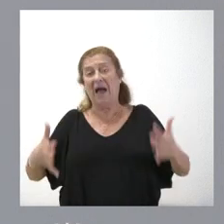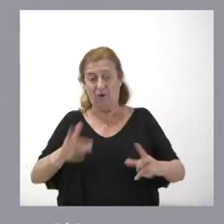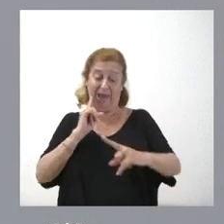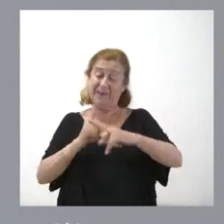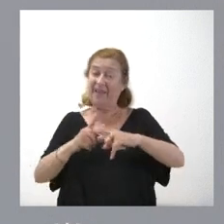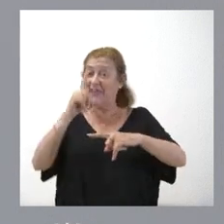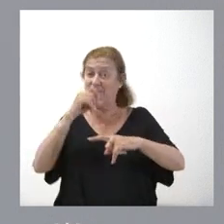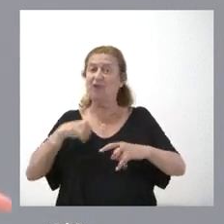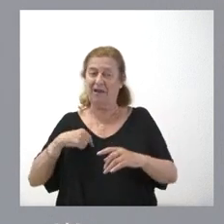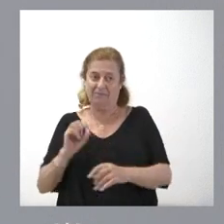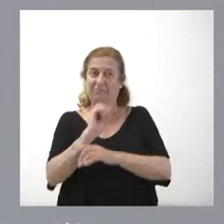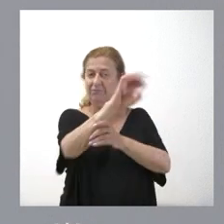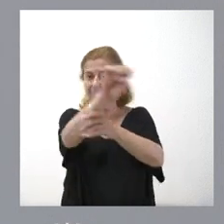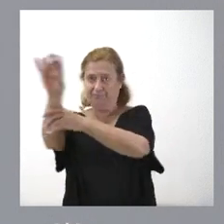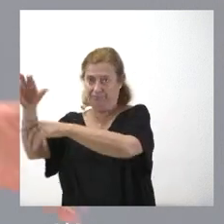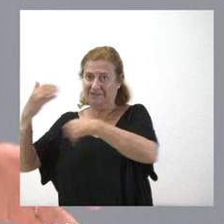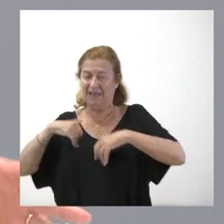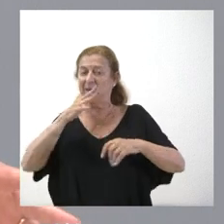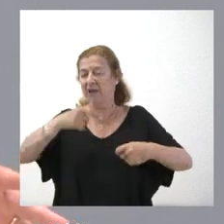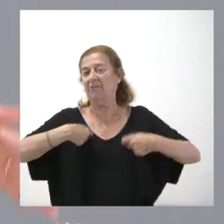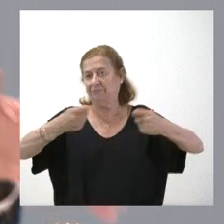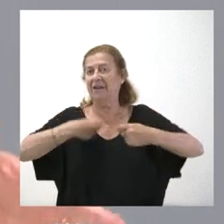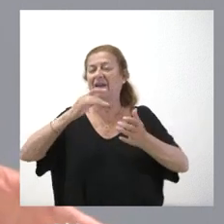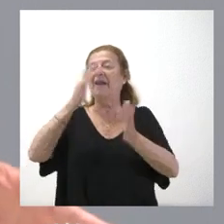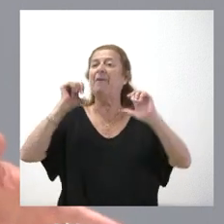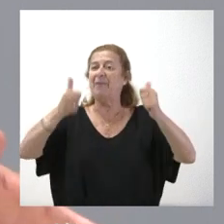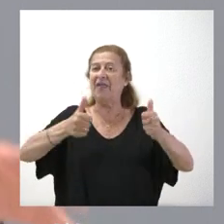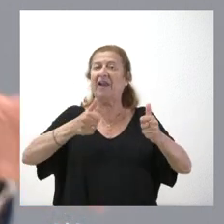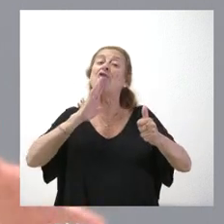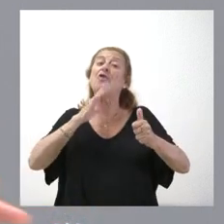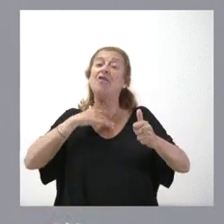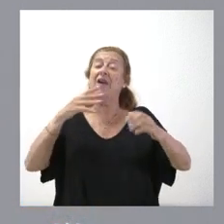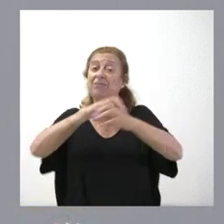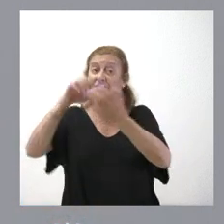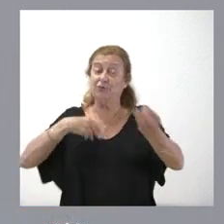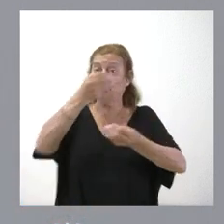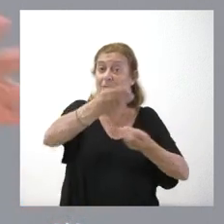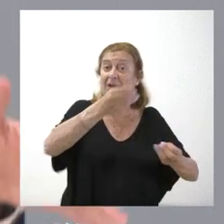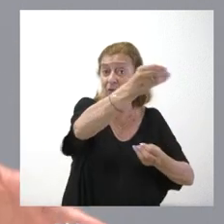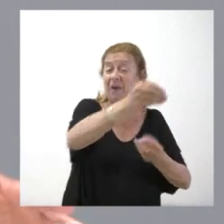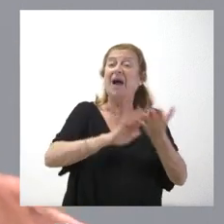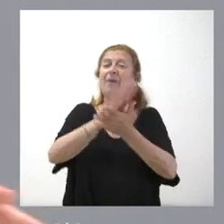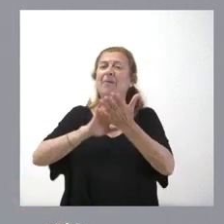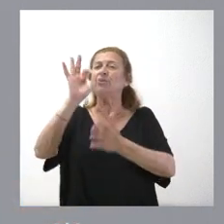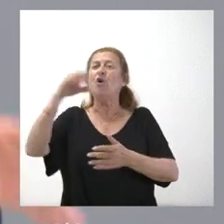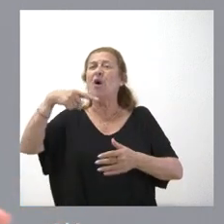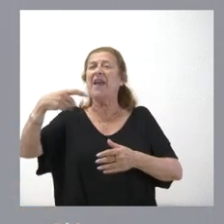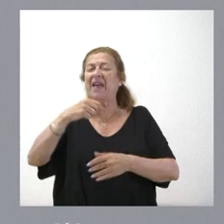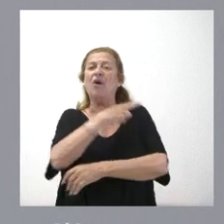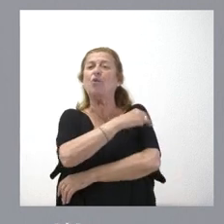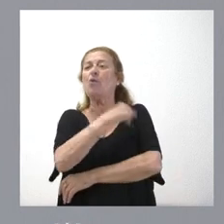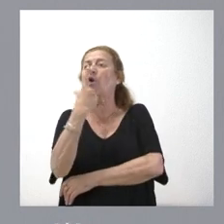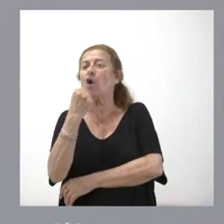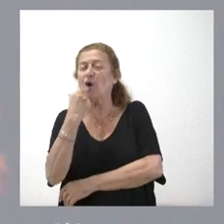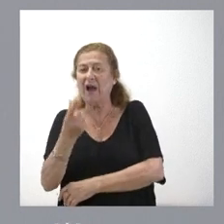primera asignación para que se pueda ir gastando para que est esa seguridad para que llegue al territorio hablamos de ong es muy relevante estamos hablando de roja estamos hablando